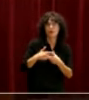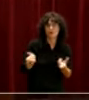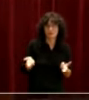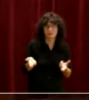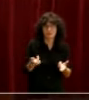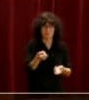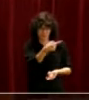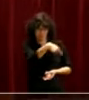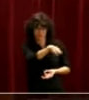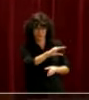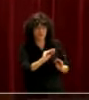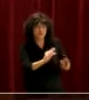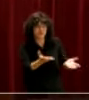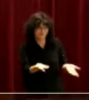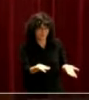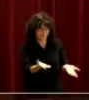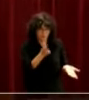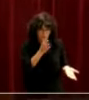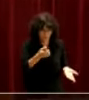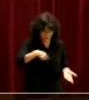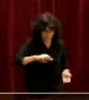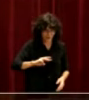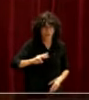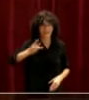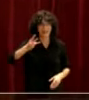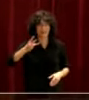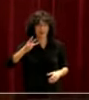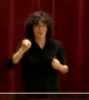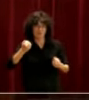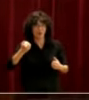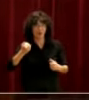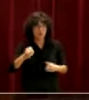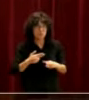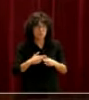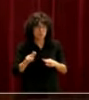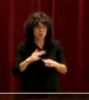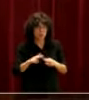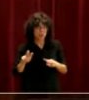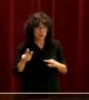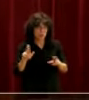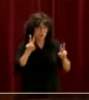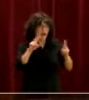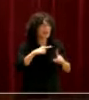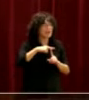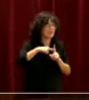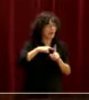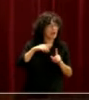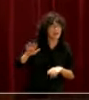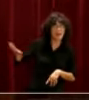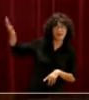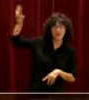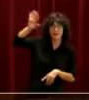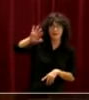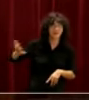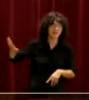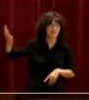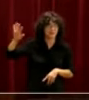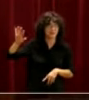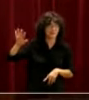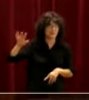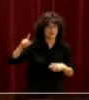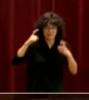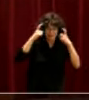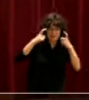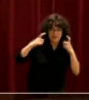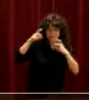Que, porque nosotros somos la tercera fuerza política. ¿Y ustedes? ¿Y a nivel nacional? Que hasta buscan uno de Teruel o